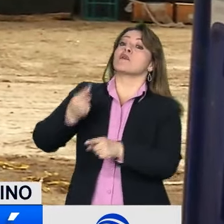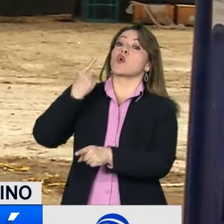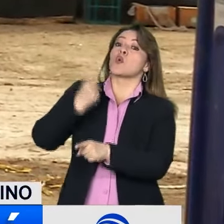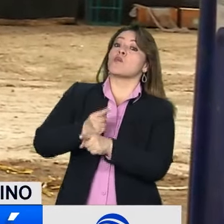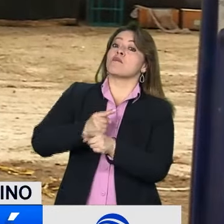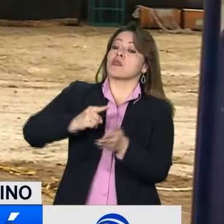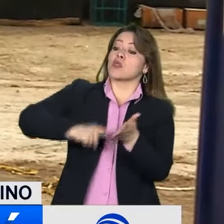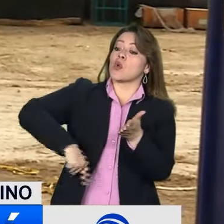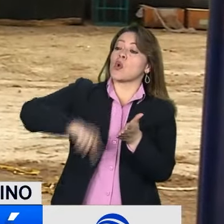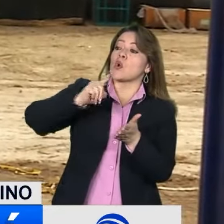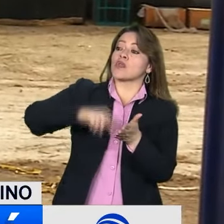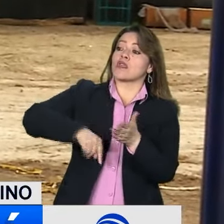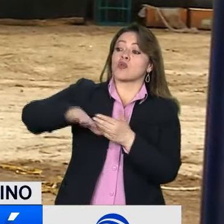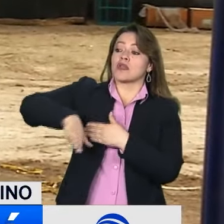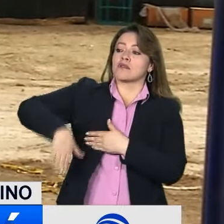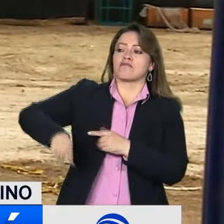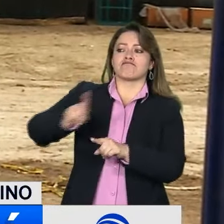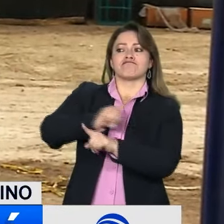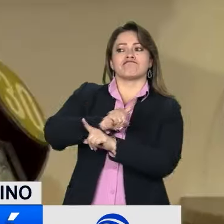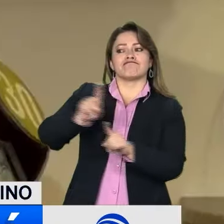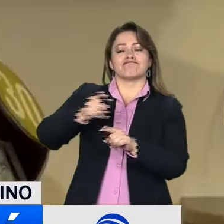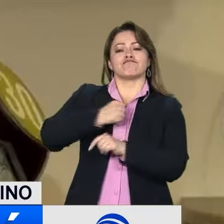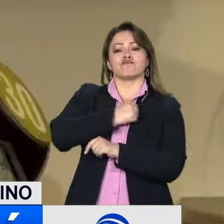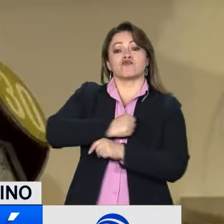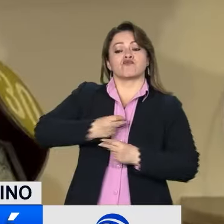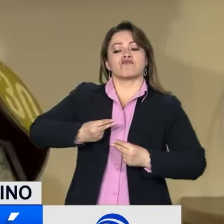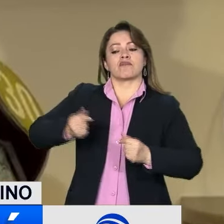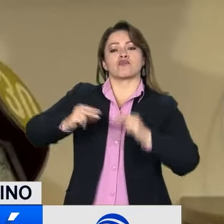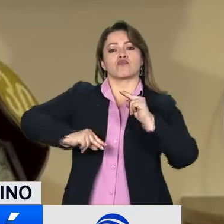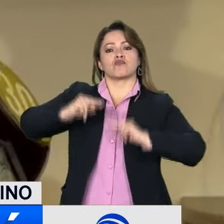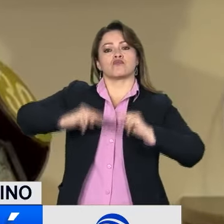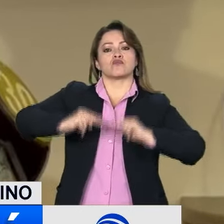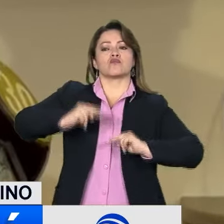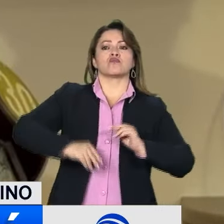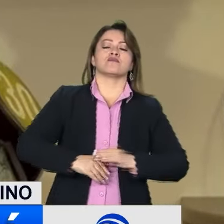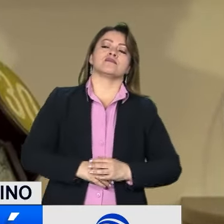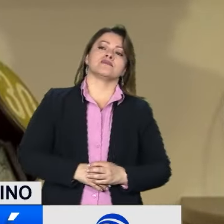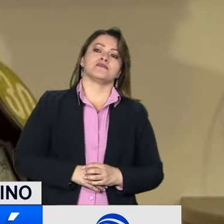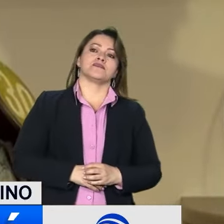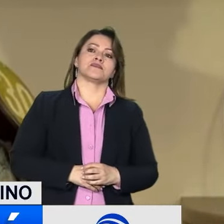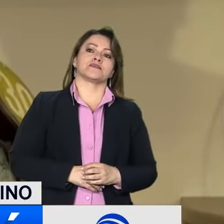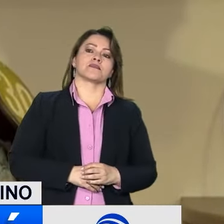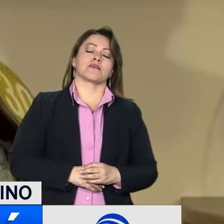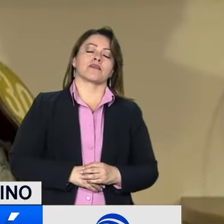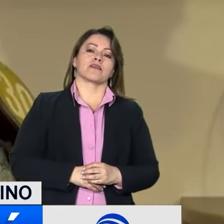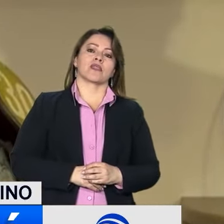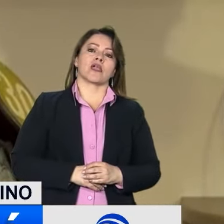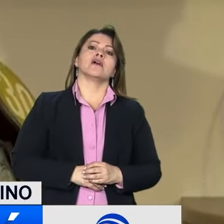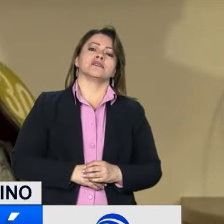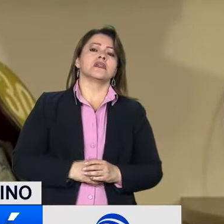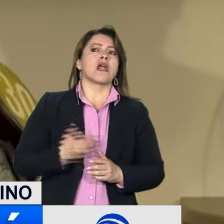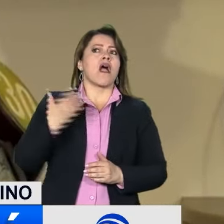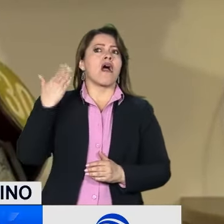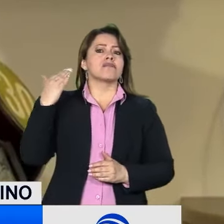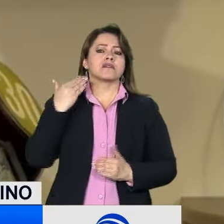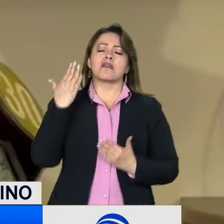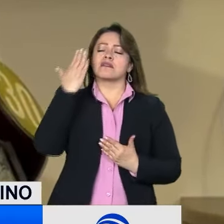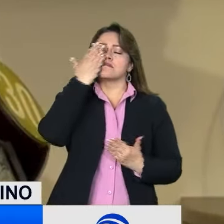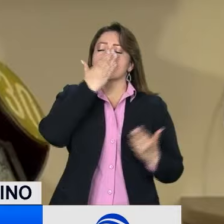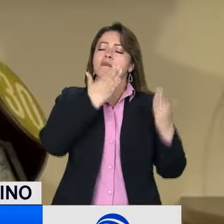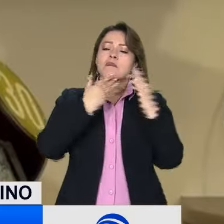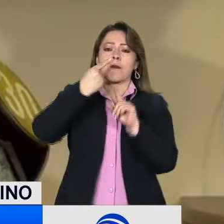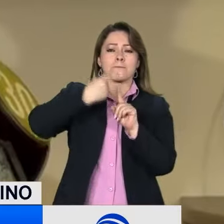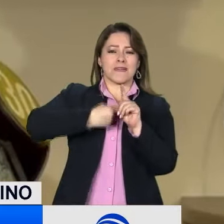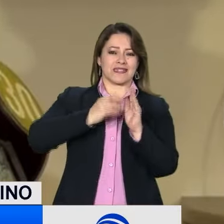hoy registra retrasos del 8%. Encontramos en un análisis que venimos haciendo desde el mes de diciembre que